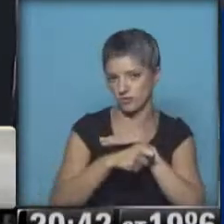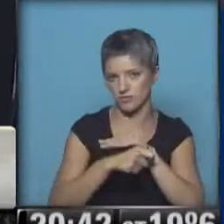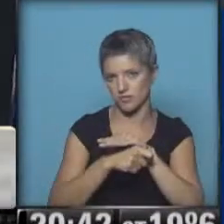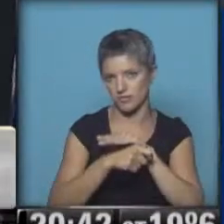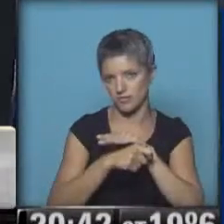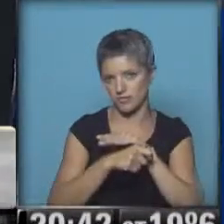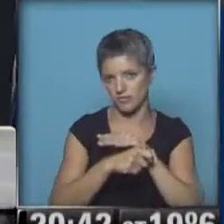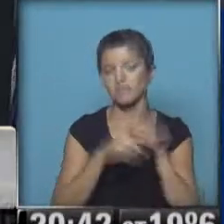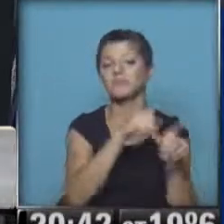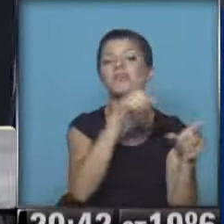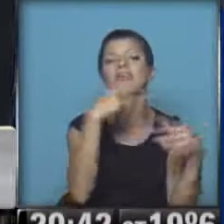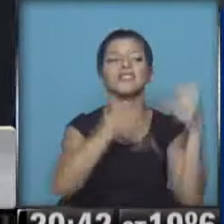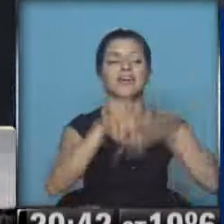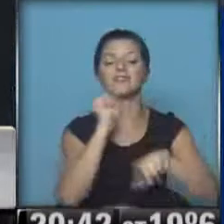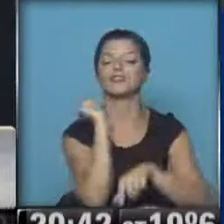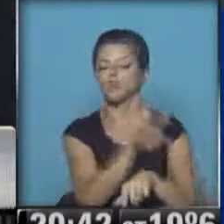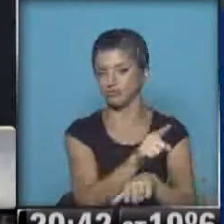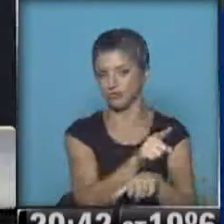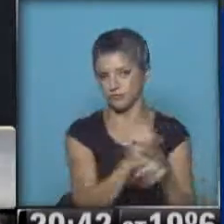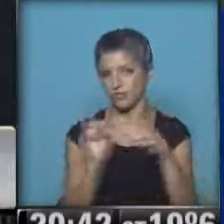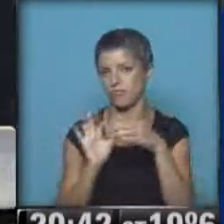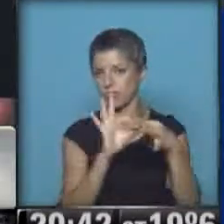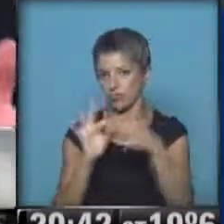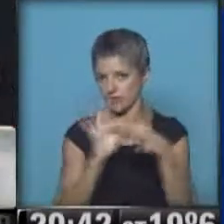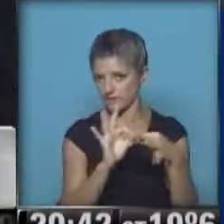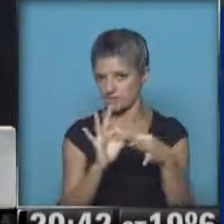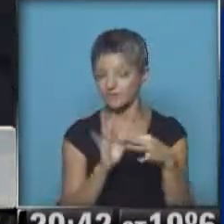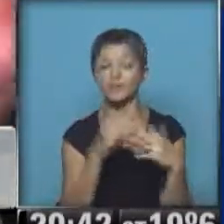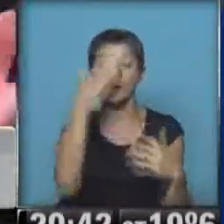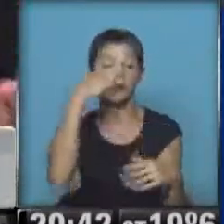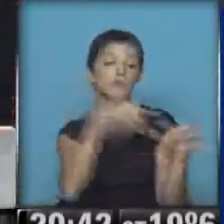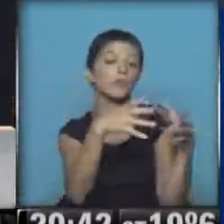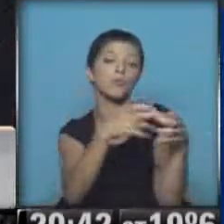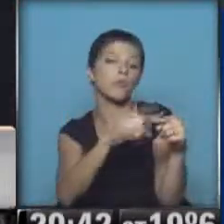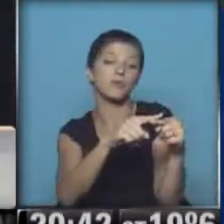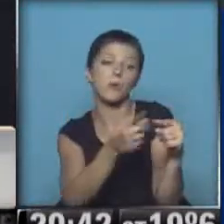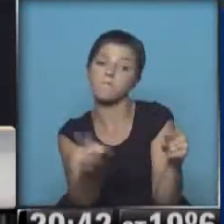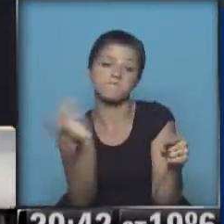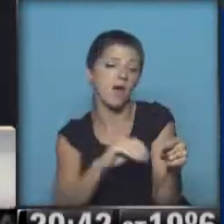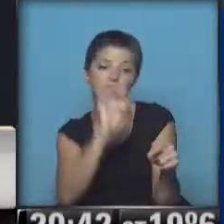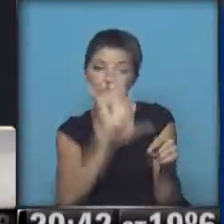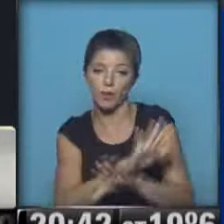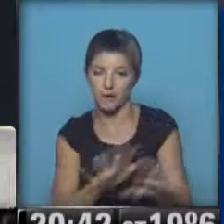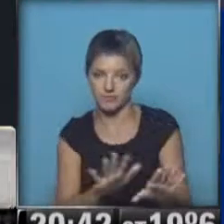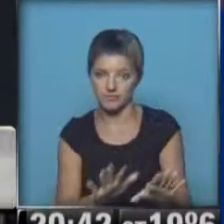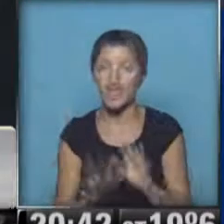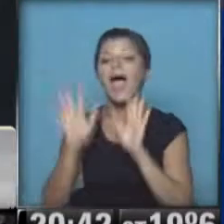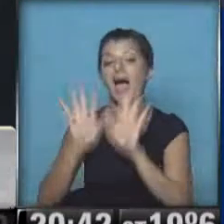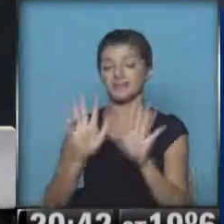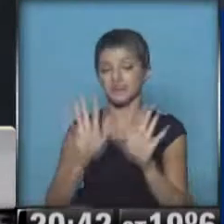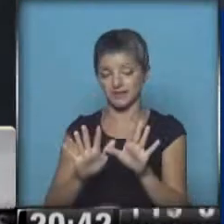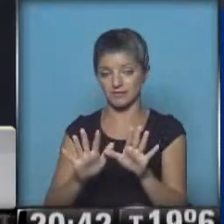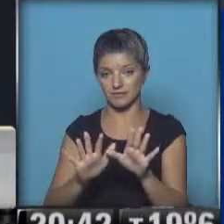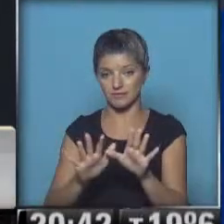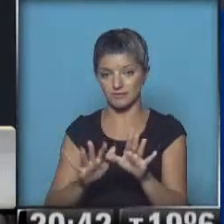involucraron a numerosos dirigentes del Partido de los Trabajadores y quedó como un partido más en la política. Este es el gran